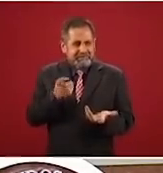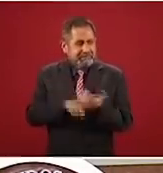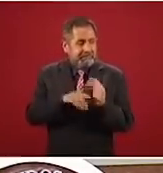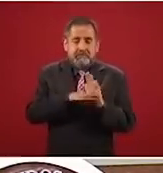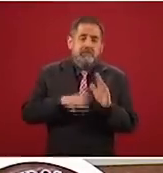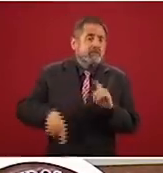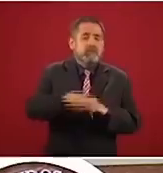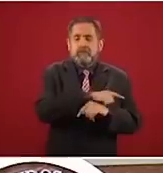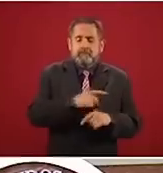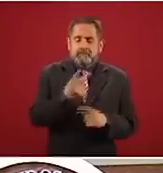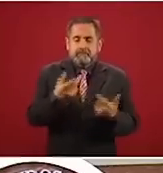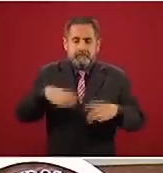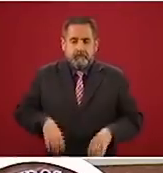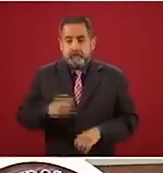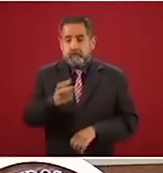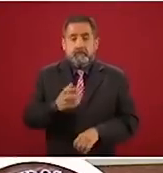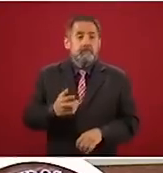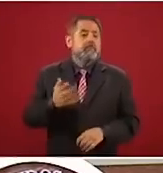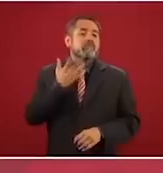Por eso el huachicol,